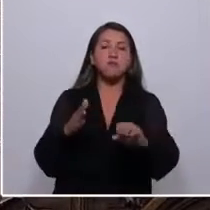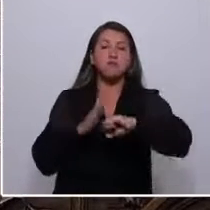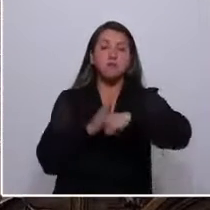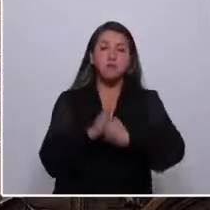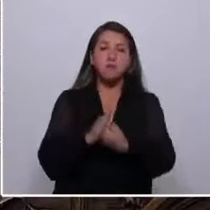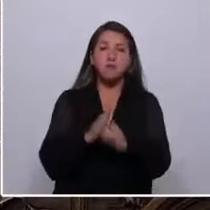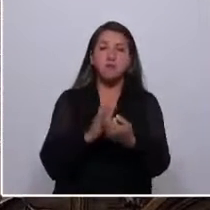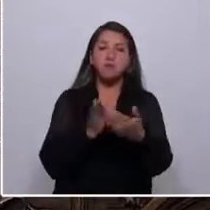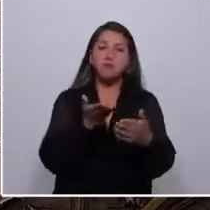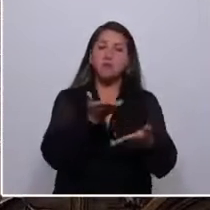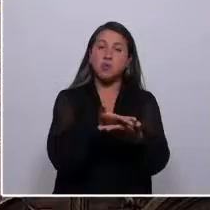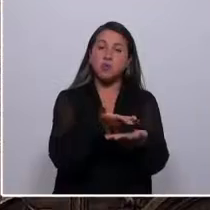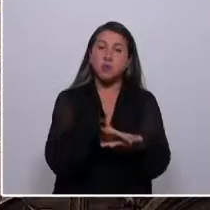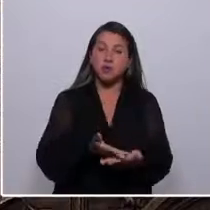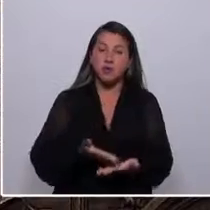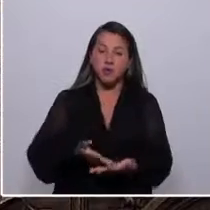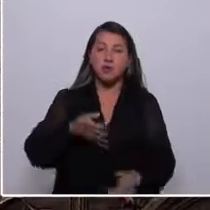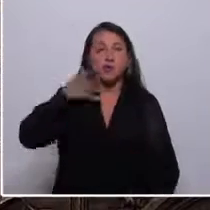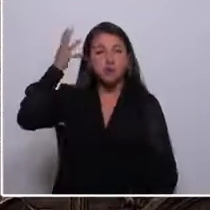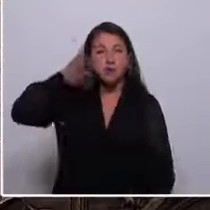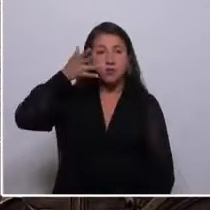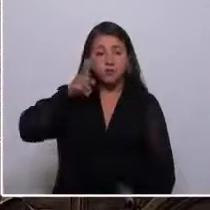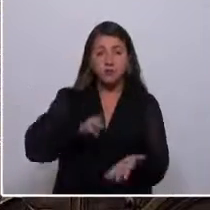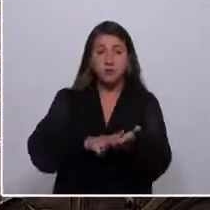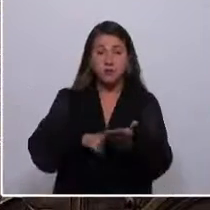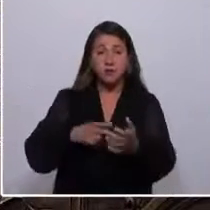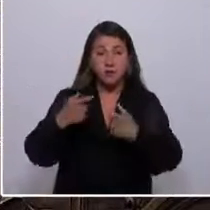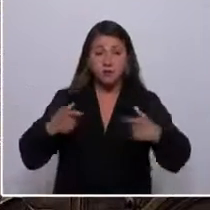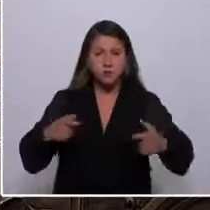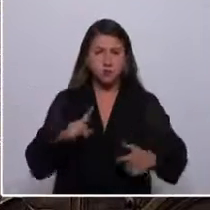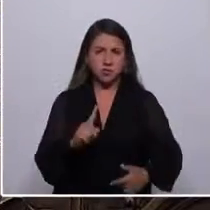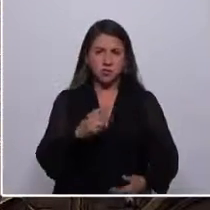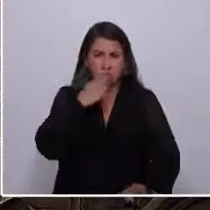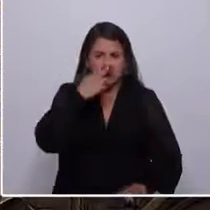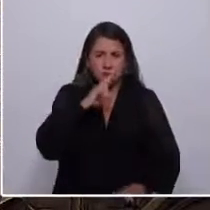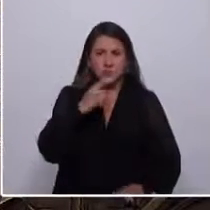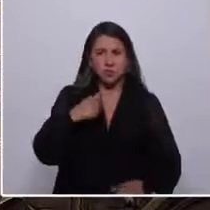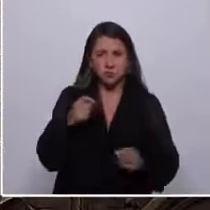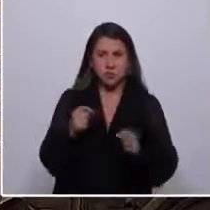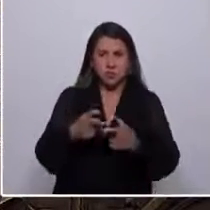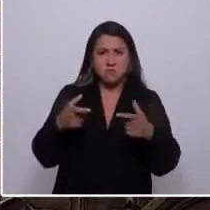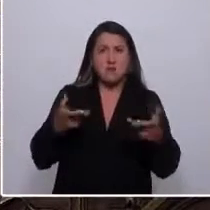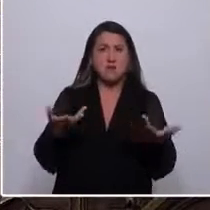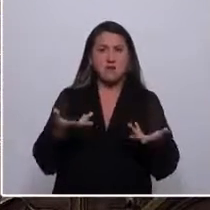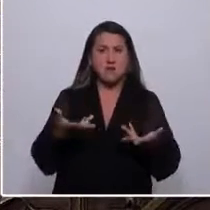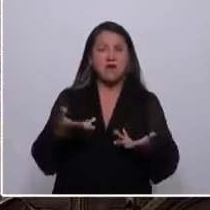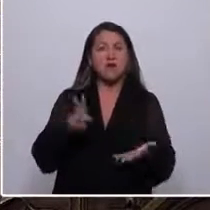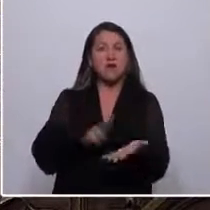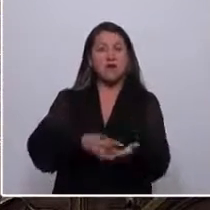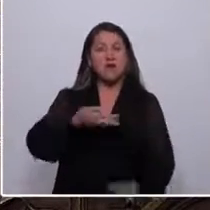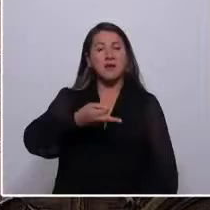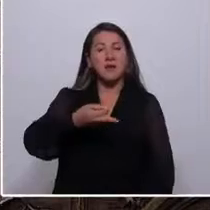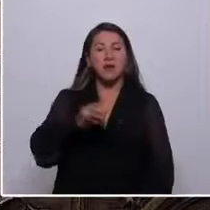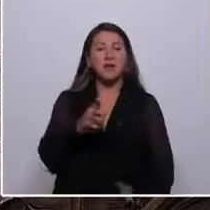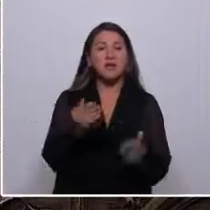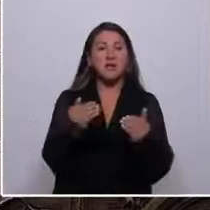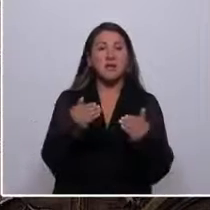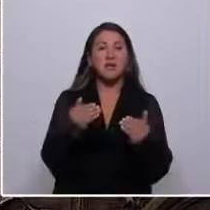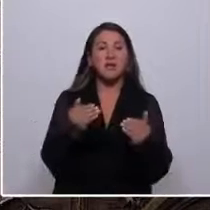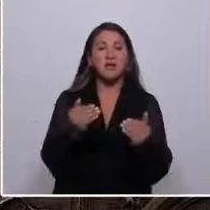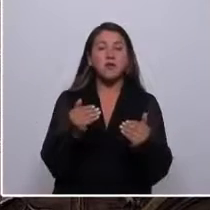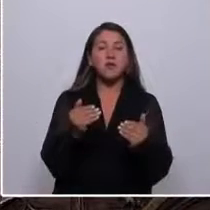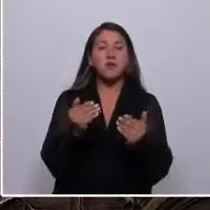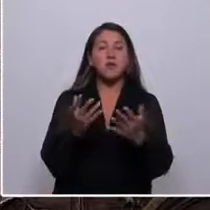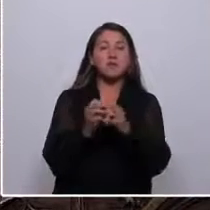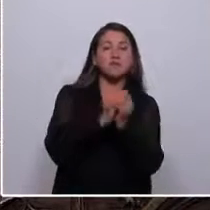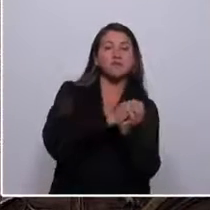y argumentos. Pero reitero, no lo somos, somos mucho más que eso. Somos personas reales y no necesitamos inventarnos un vecino Juanito para